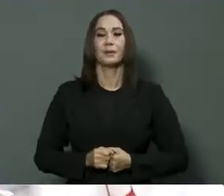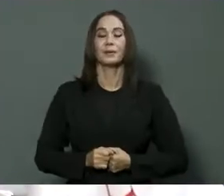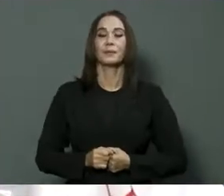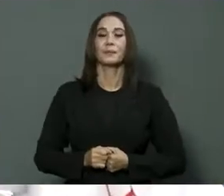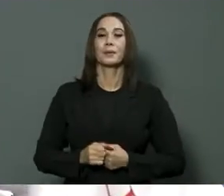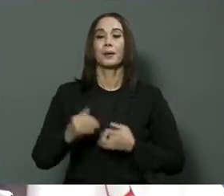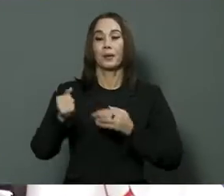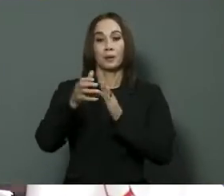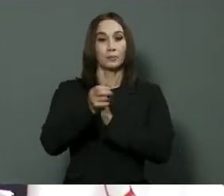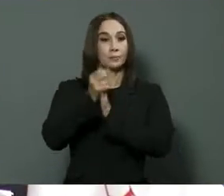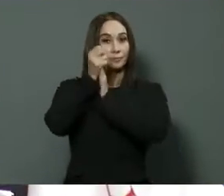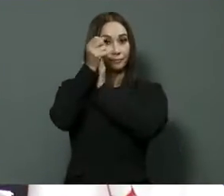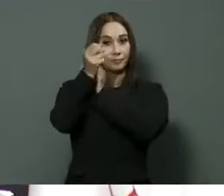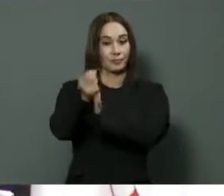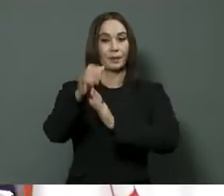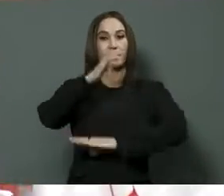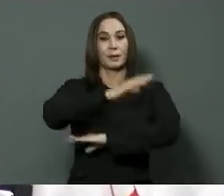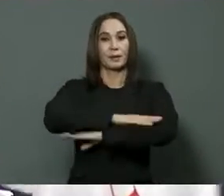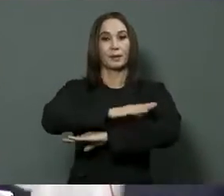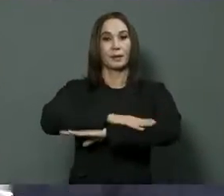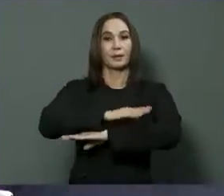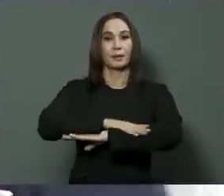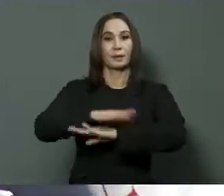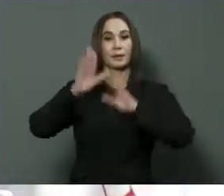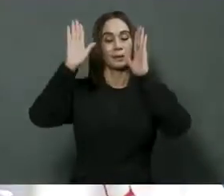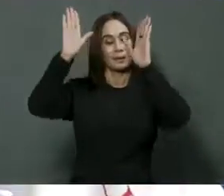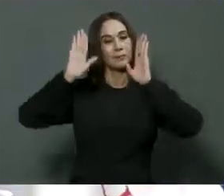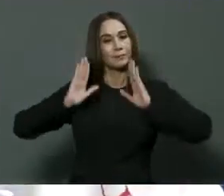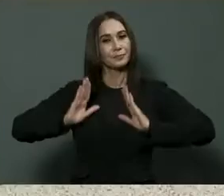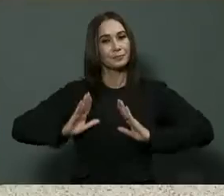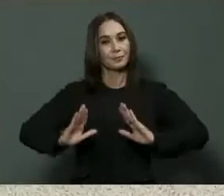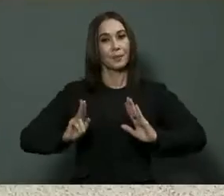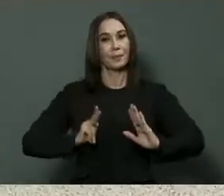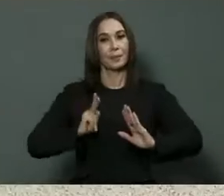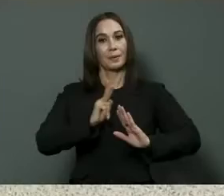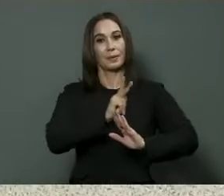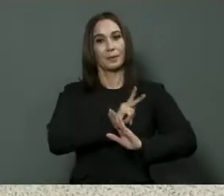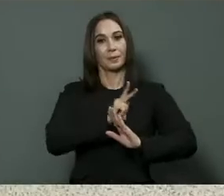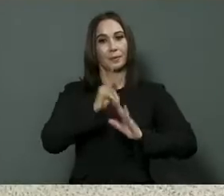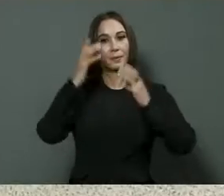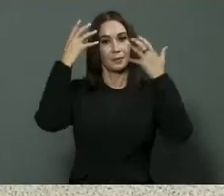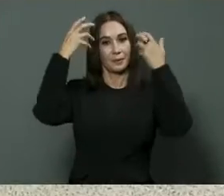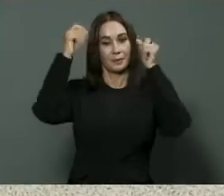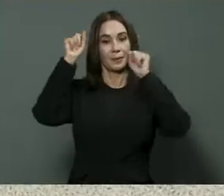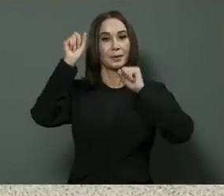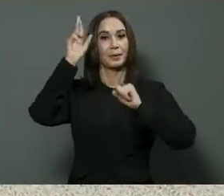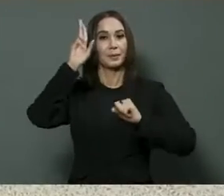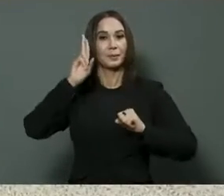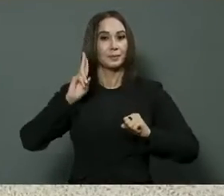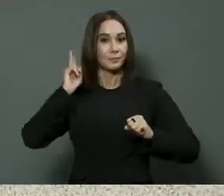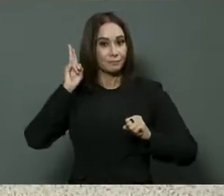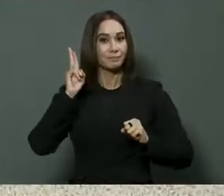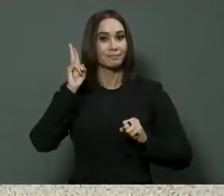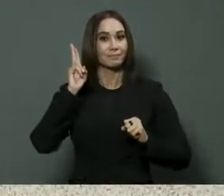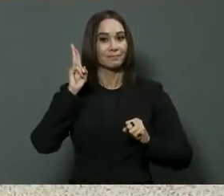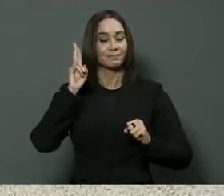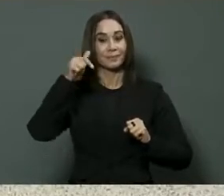Está encabezada por la excelentísima señora Raquel Peña. Ella es